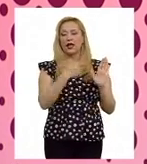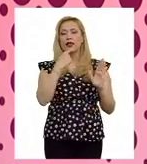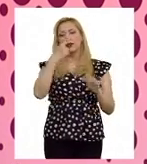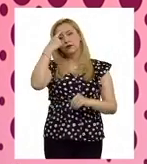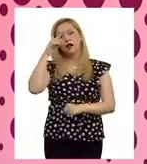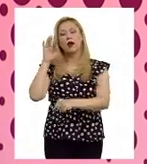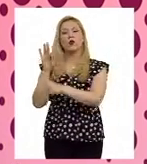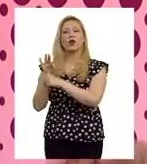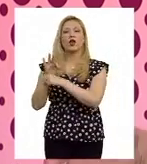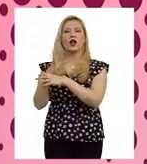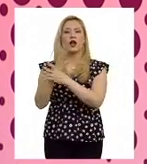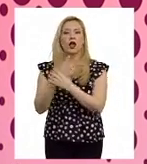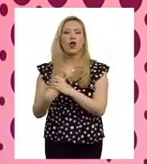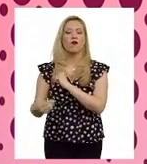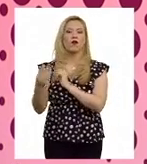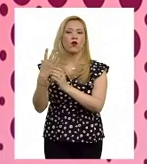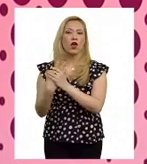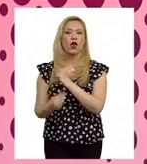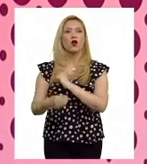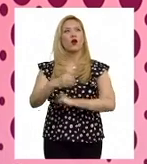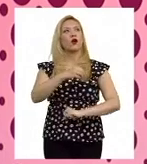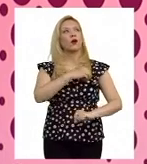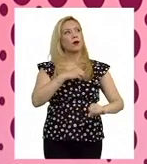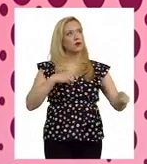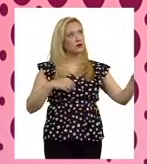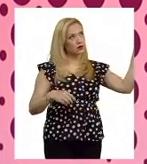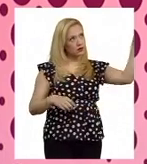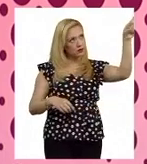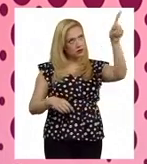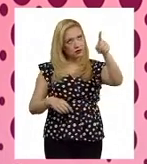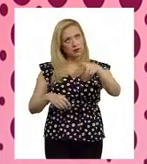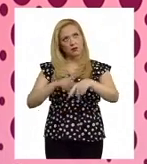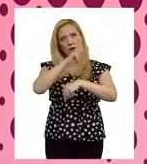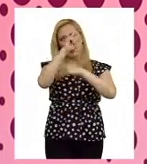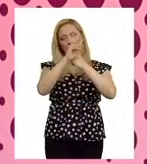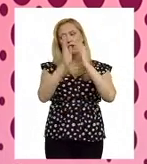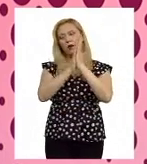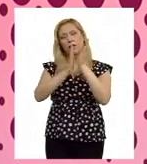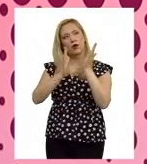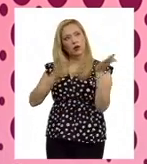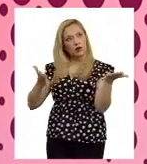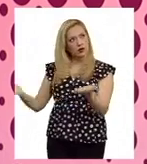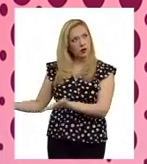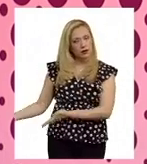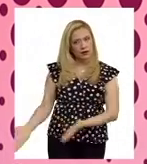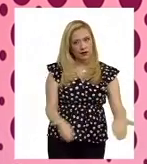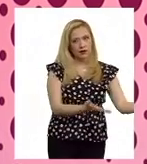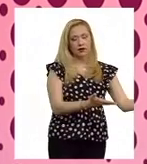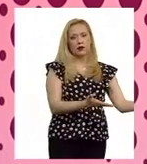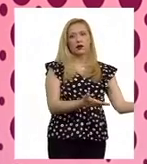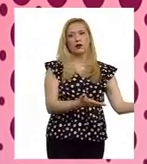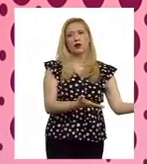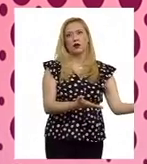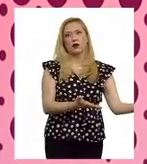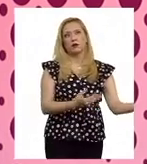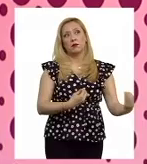proteger a los refugiados y obligar a los estados de entregar asilo a los refugiados, que es una obligación del Estado, no es